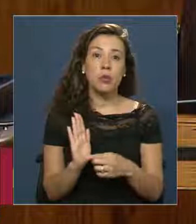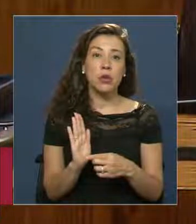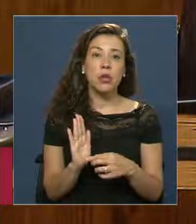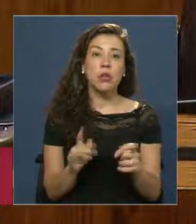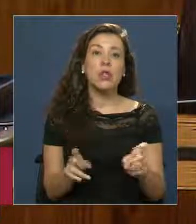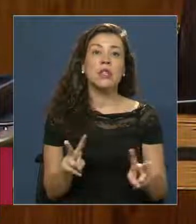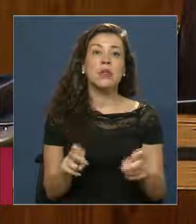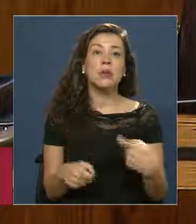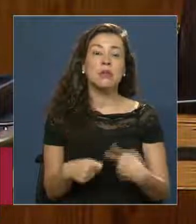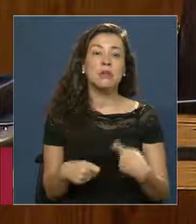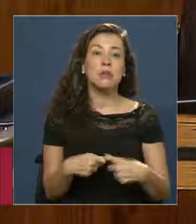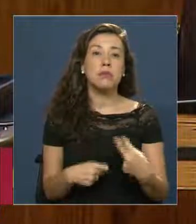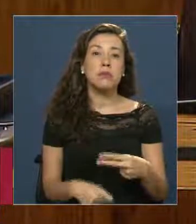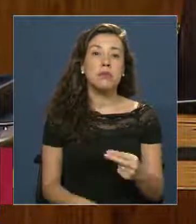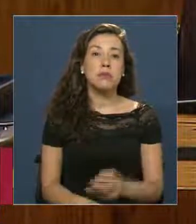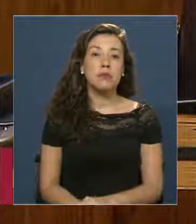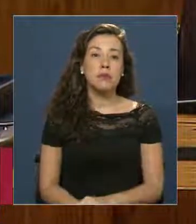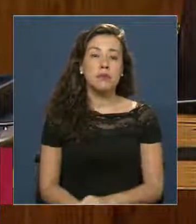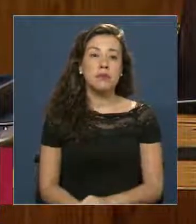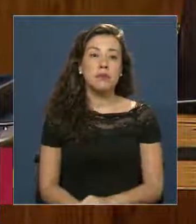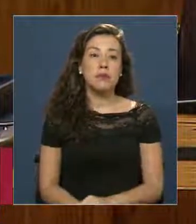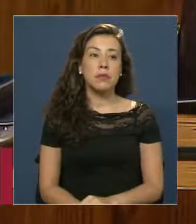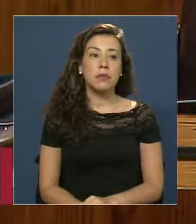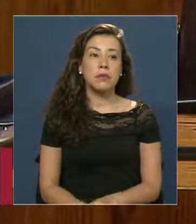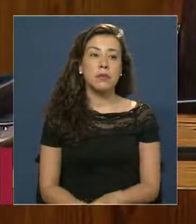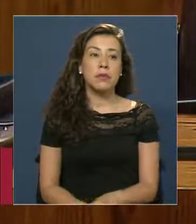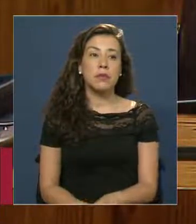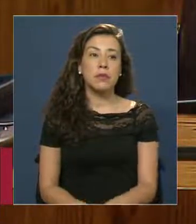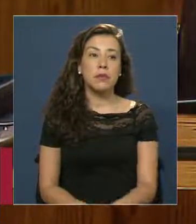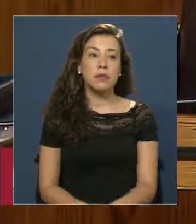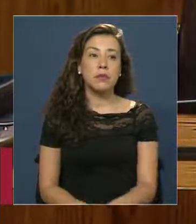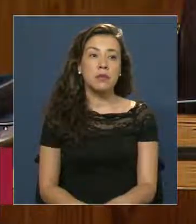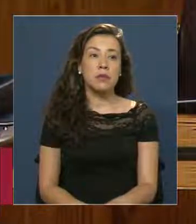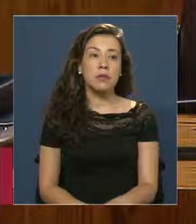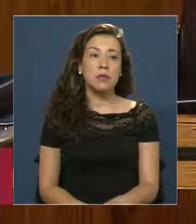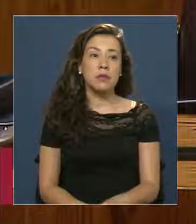negacionismo no es, desde un punto de vista